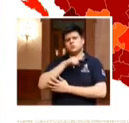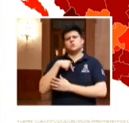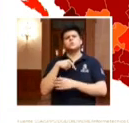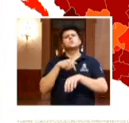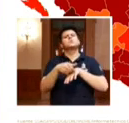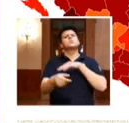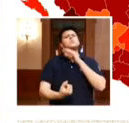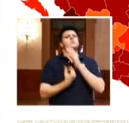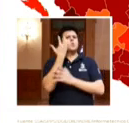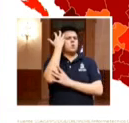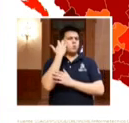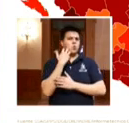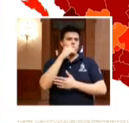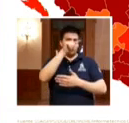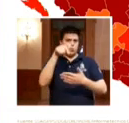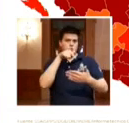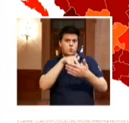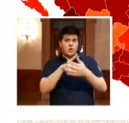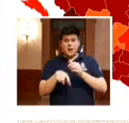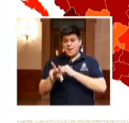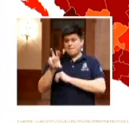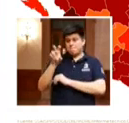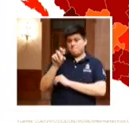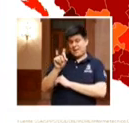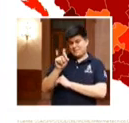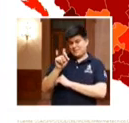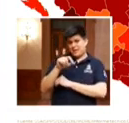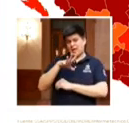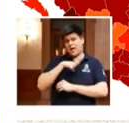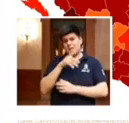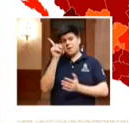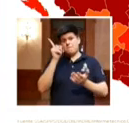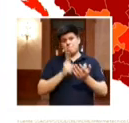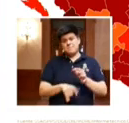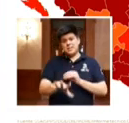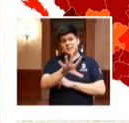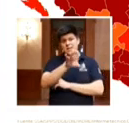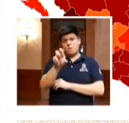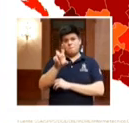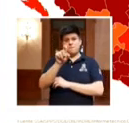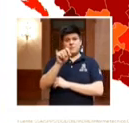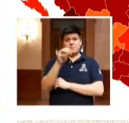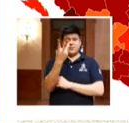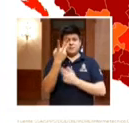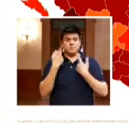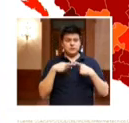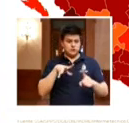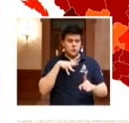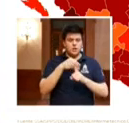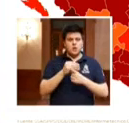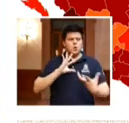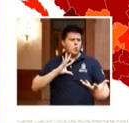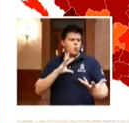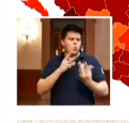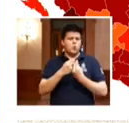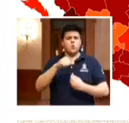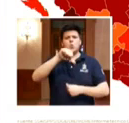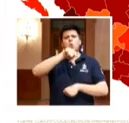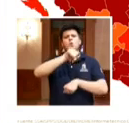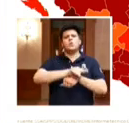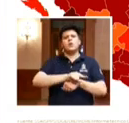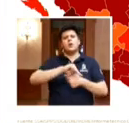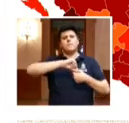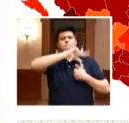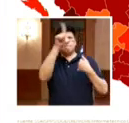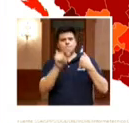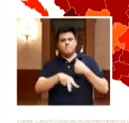lugar número 20 con 1,523 casos, para dar un total al día de hoy a nivel